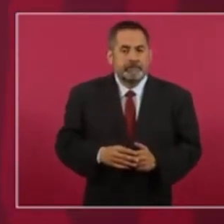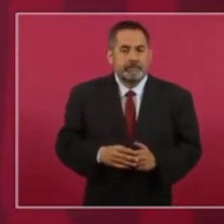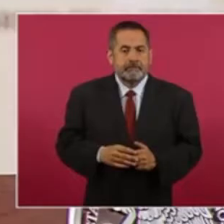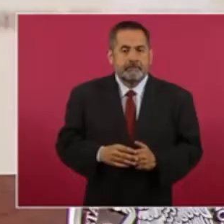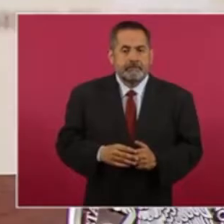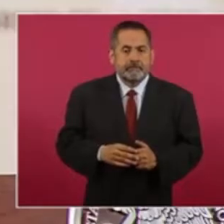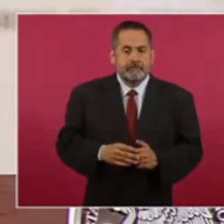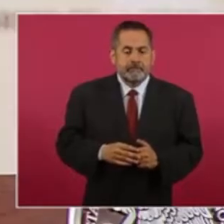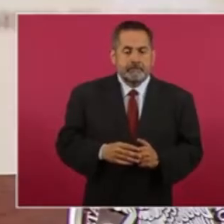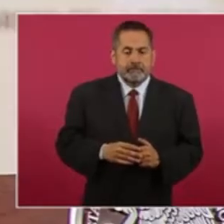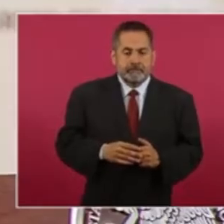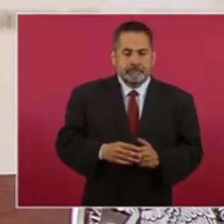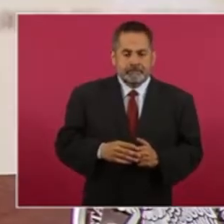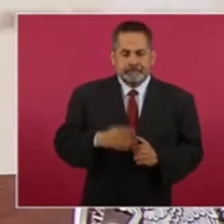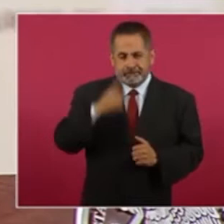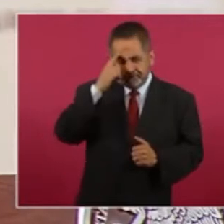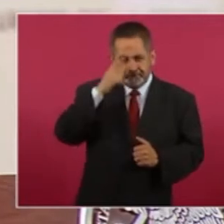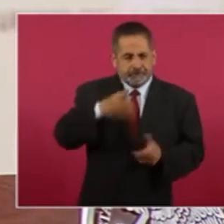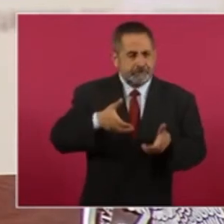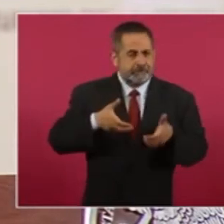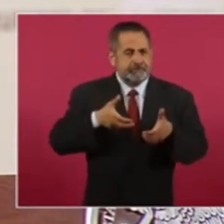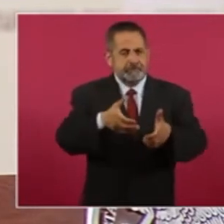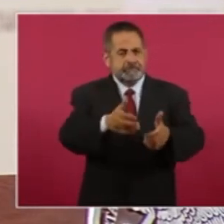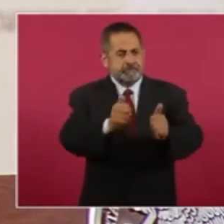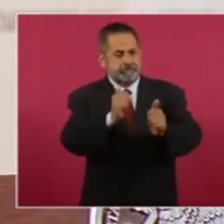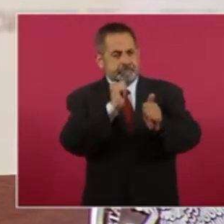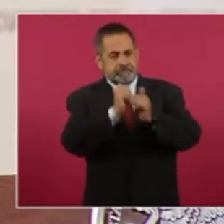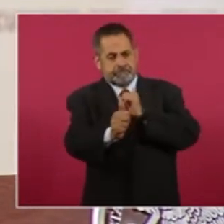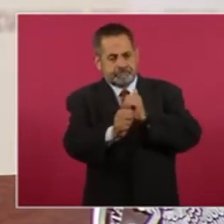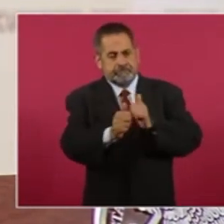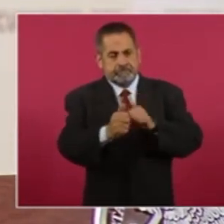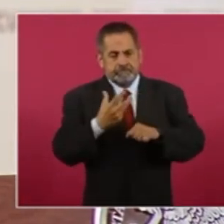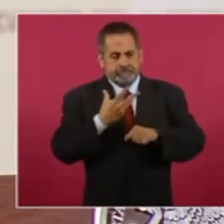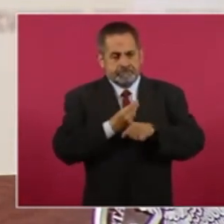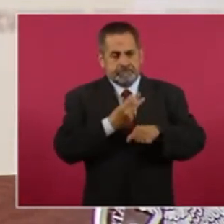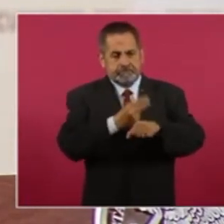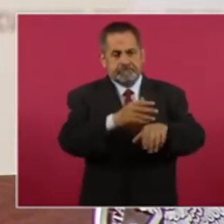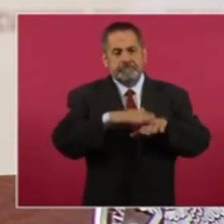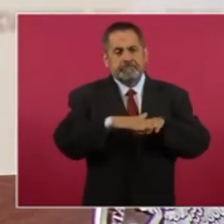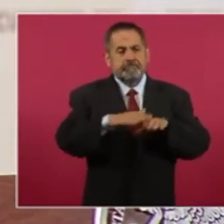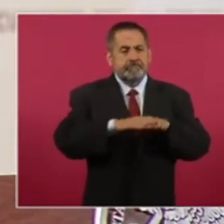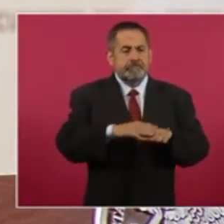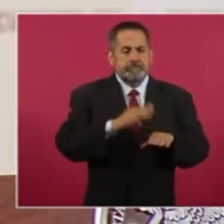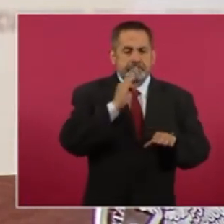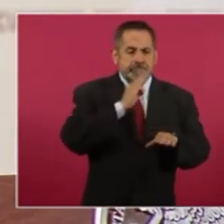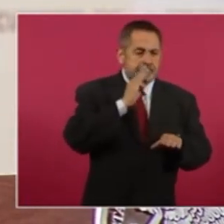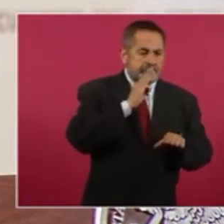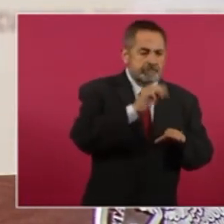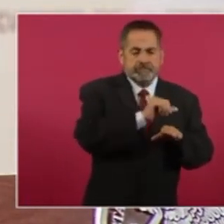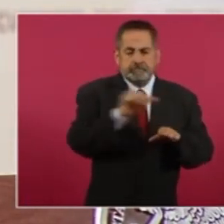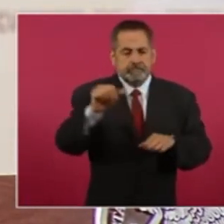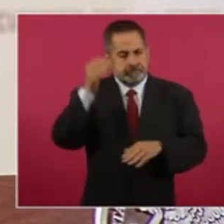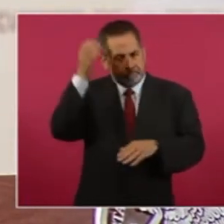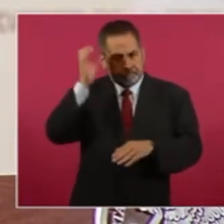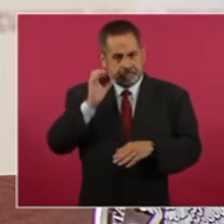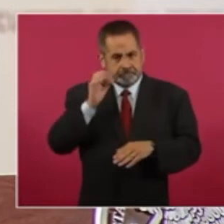la reparación de la carretera de Mazatlán a Culiacán,